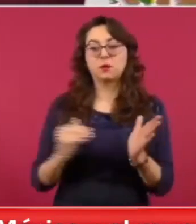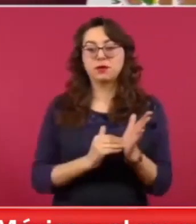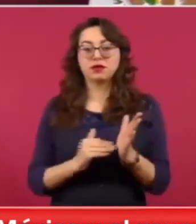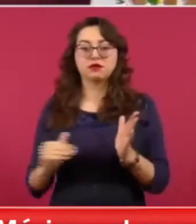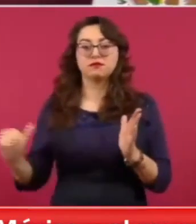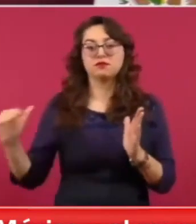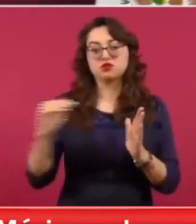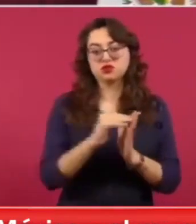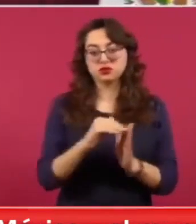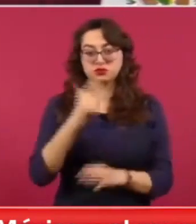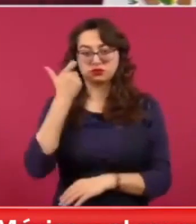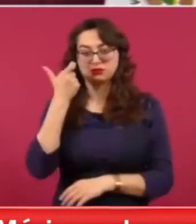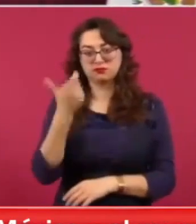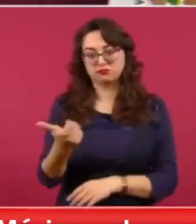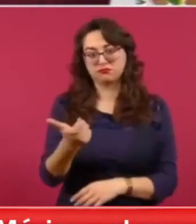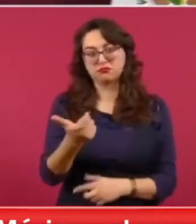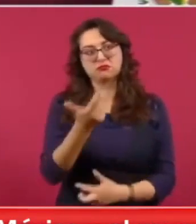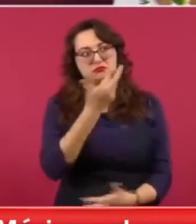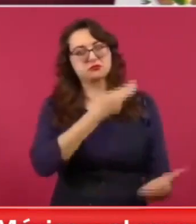5,000 millones de pesos.